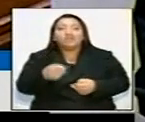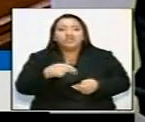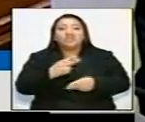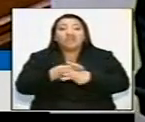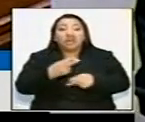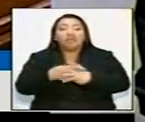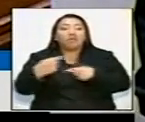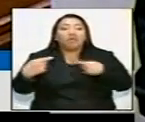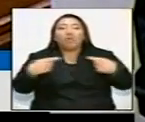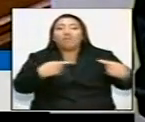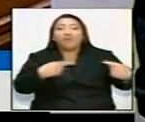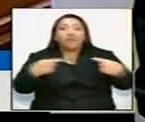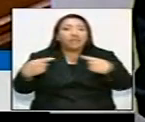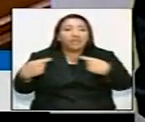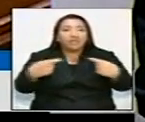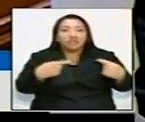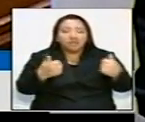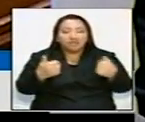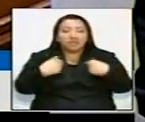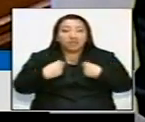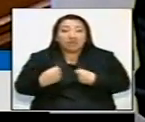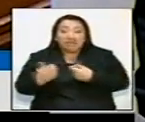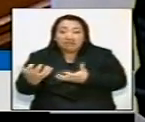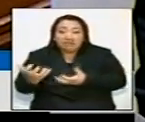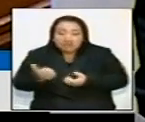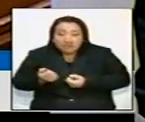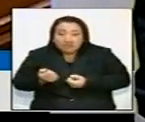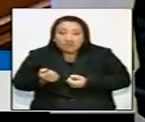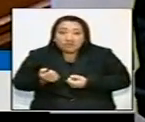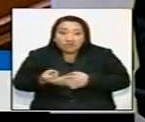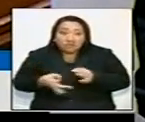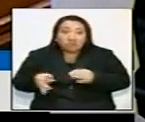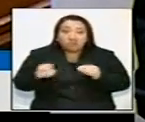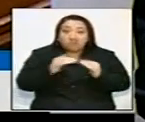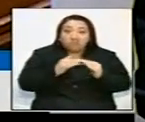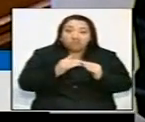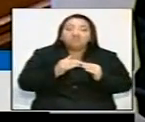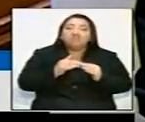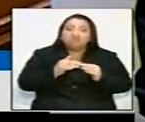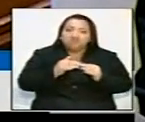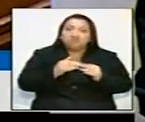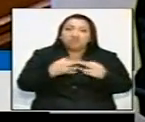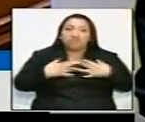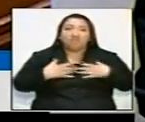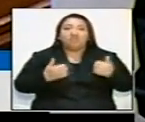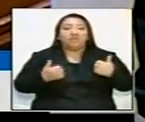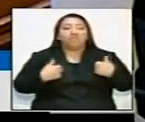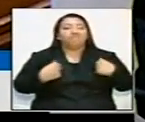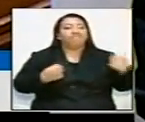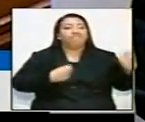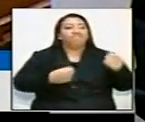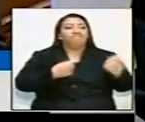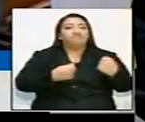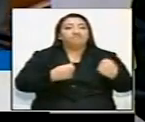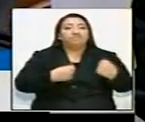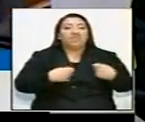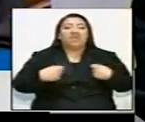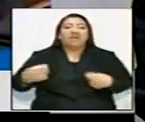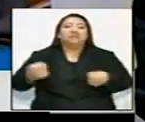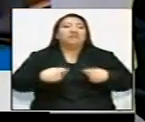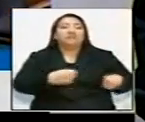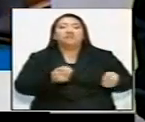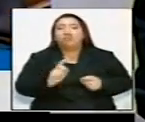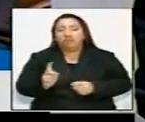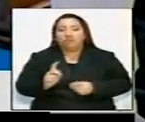competitividad. Si yo puedo gastar menos para hacer lo mismo, estoy volviéndome más competitivo.